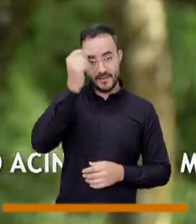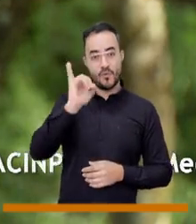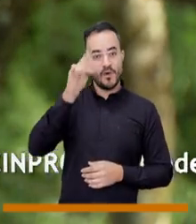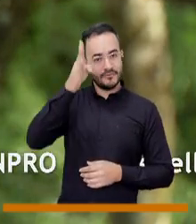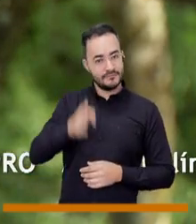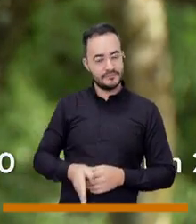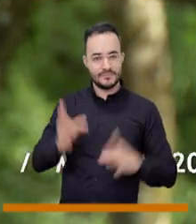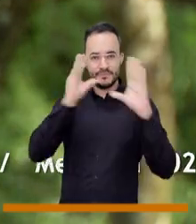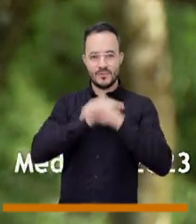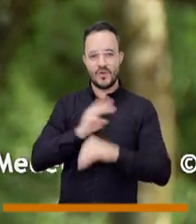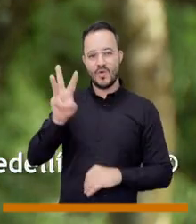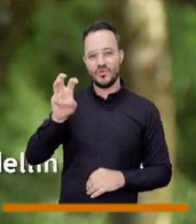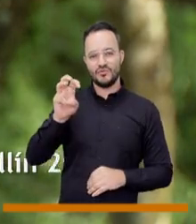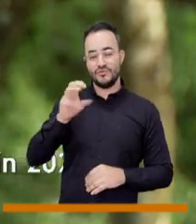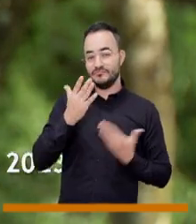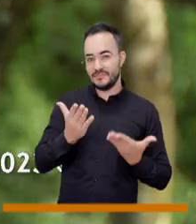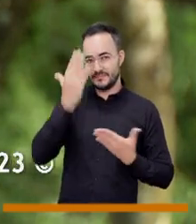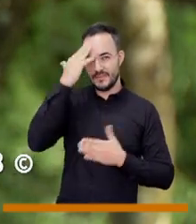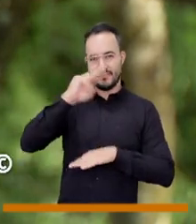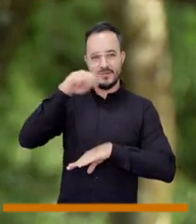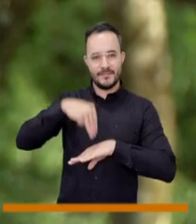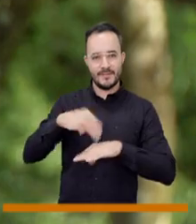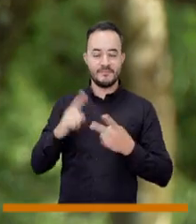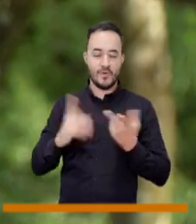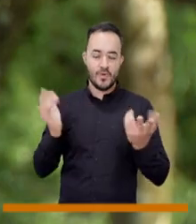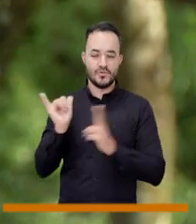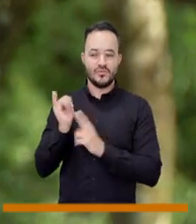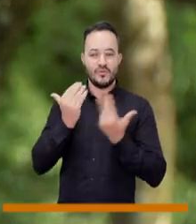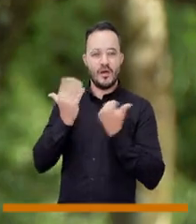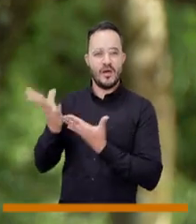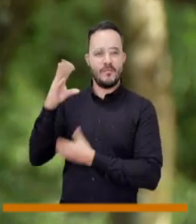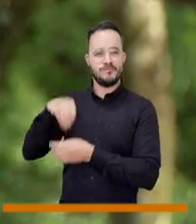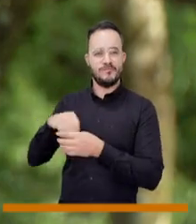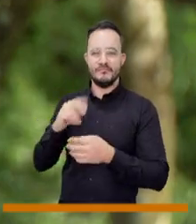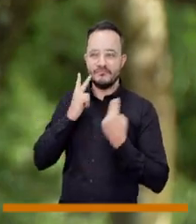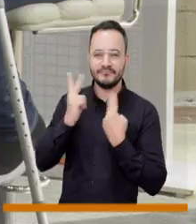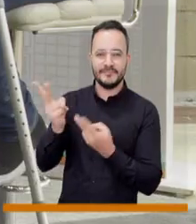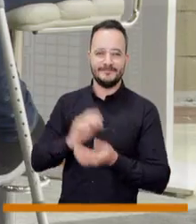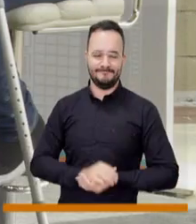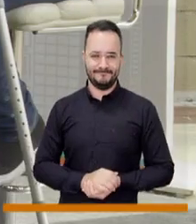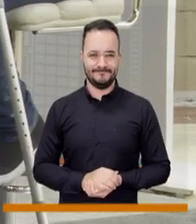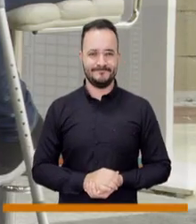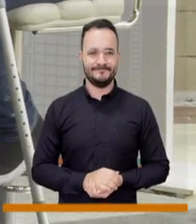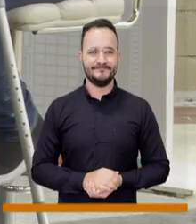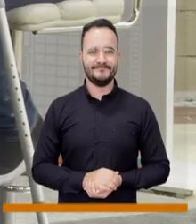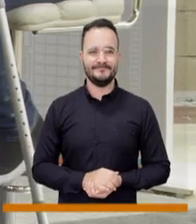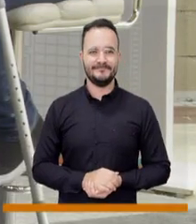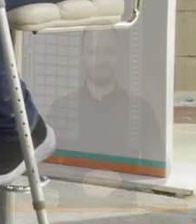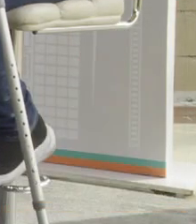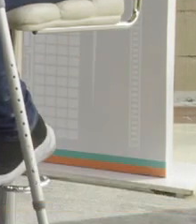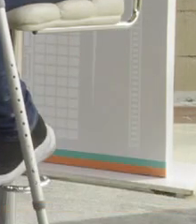los jueves a las 8 de la noche por Telemedellín y el canal de YouTube del Consejo de la Ciudad.